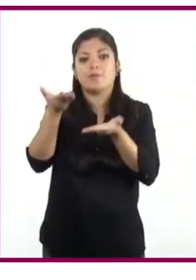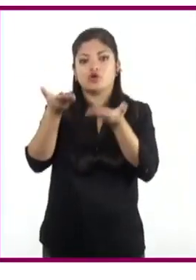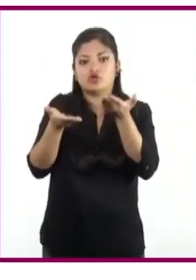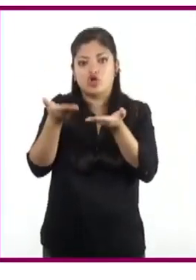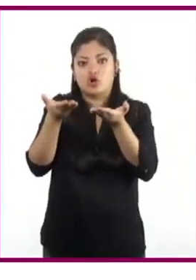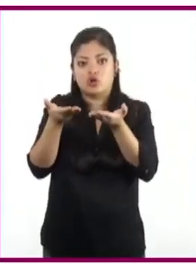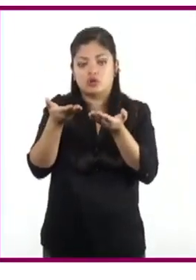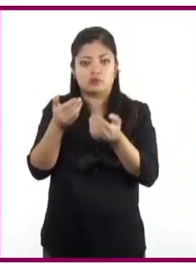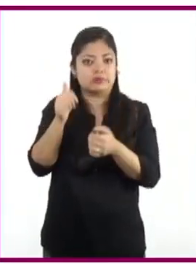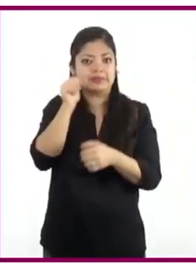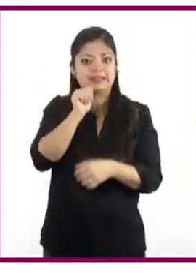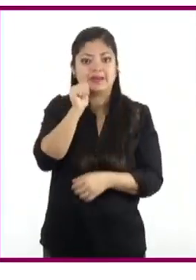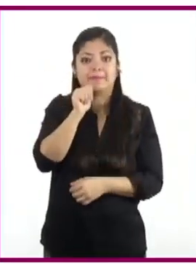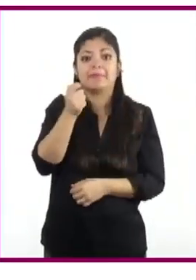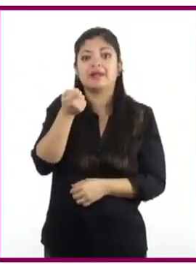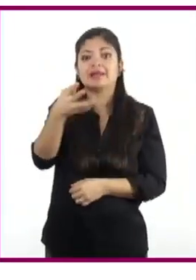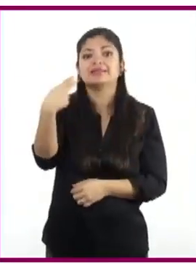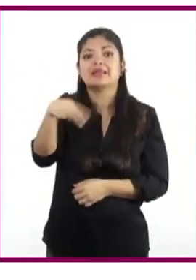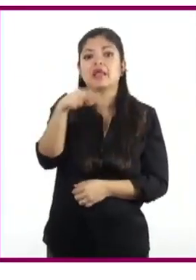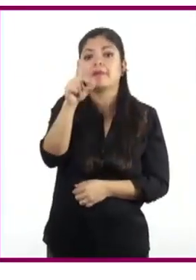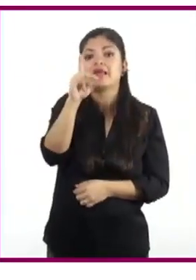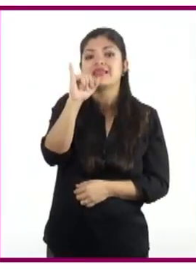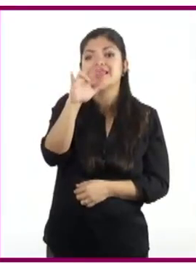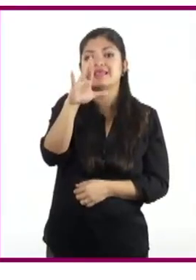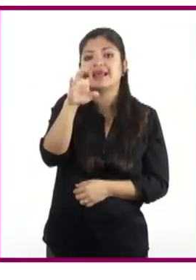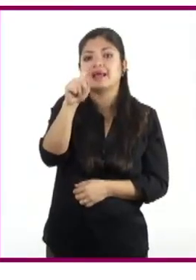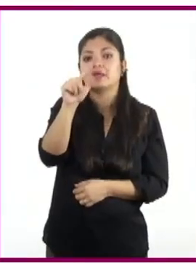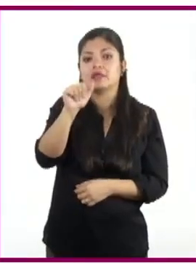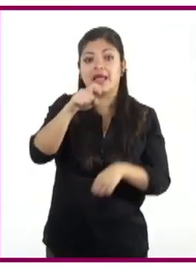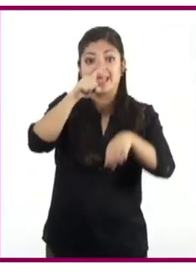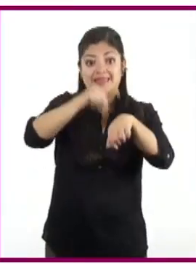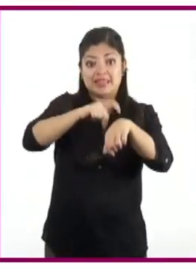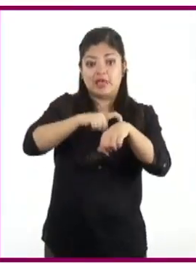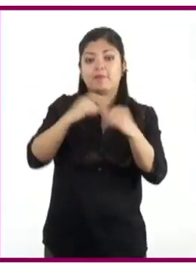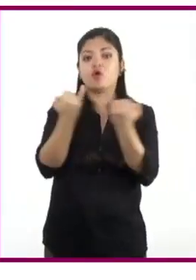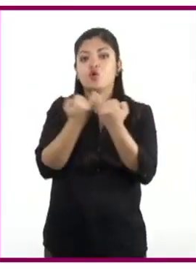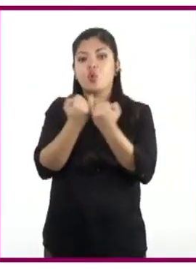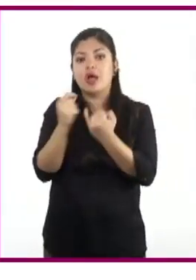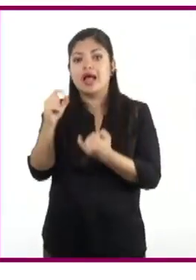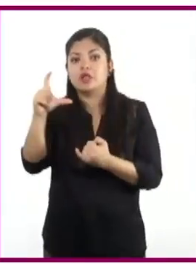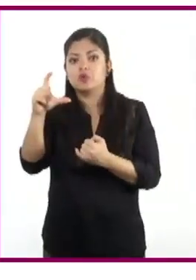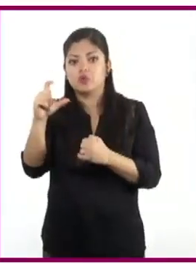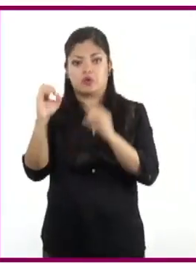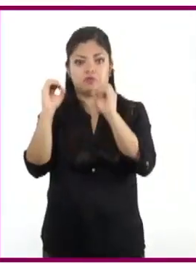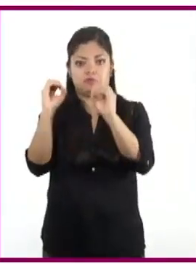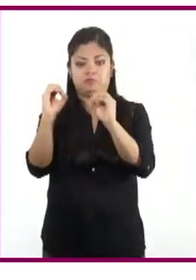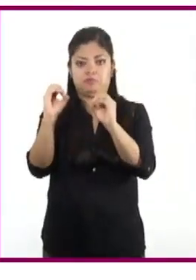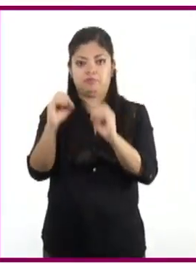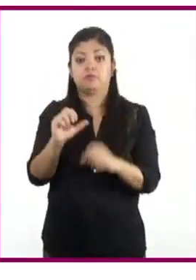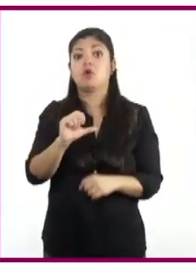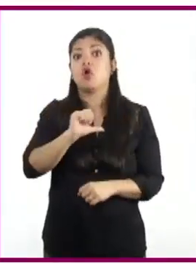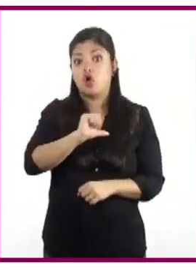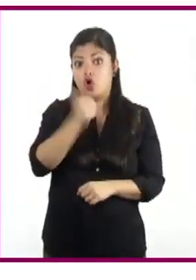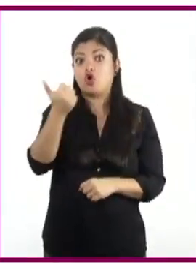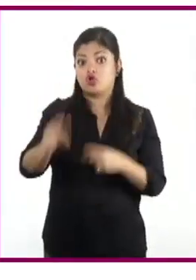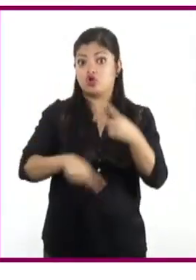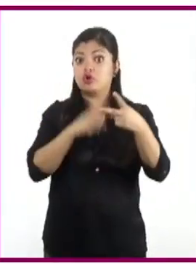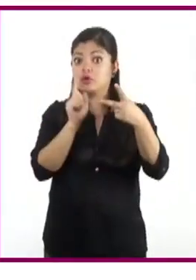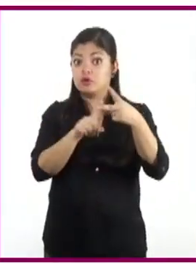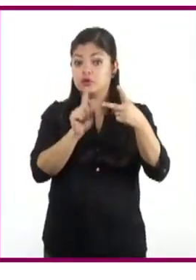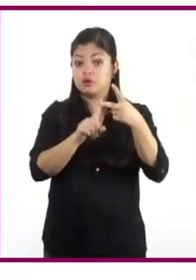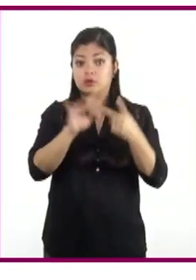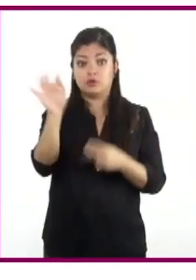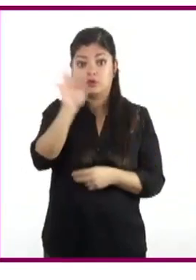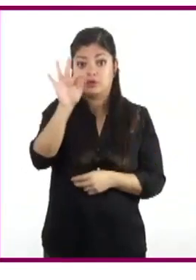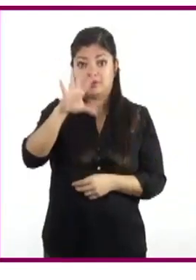proporcionalidad directa entre el tiempo y la altura. La segunda ventaja es que al tener